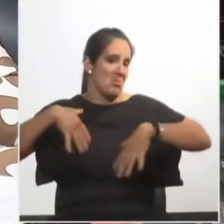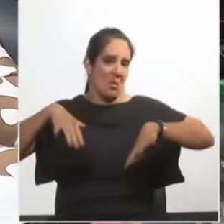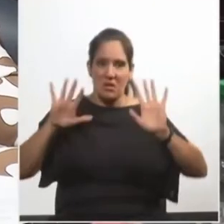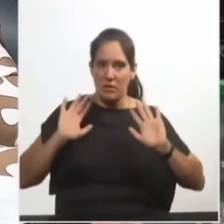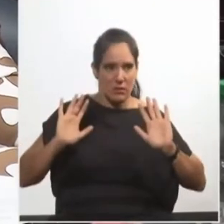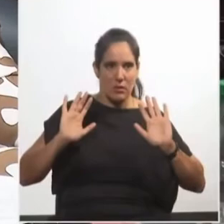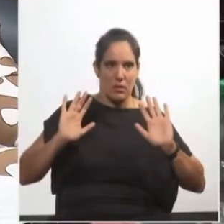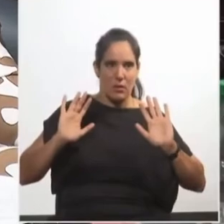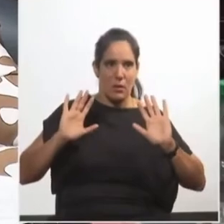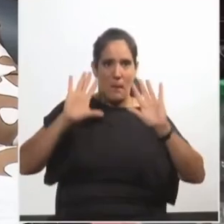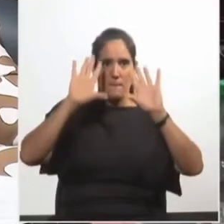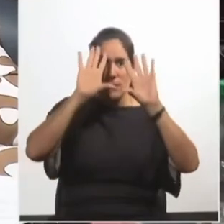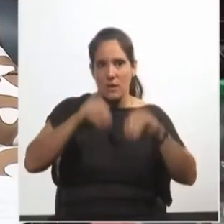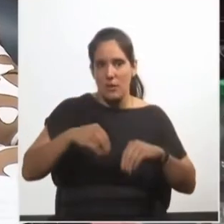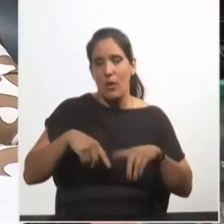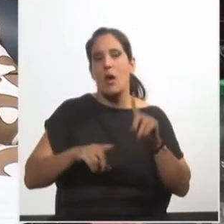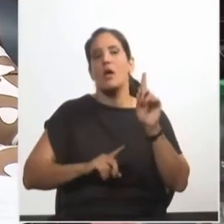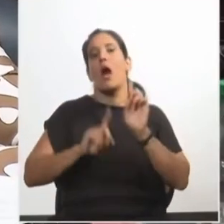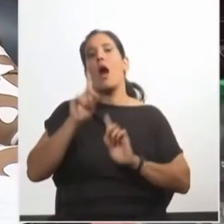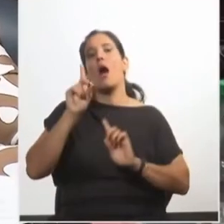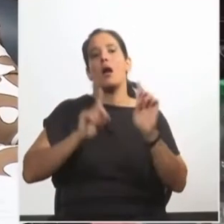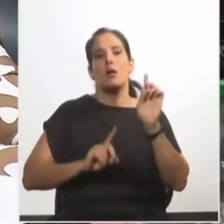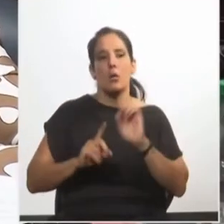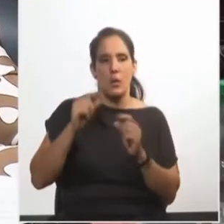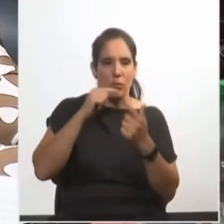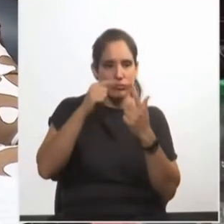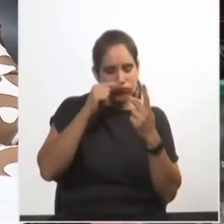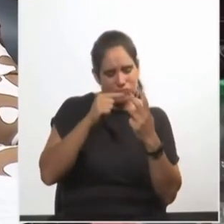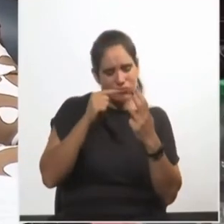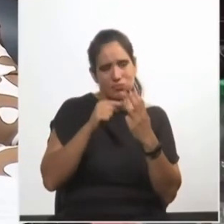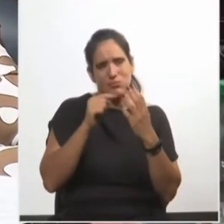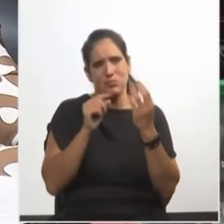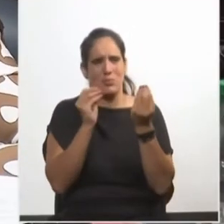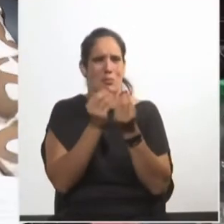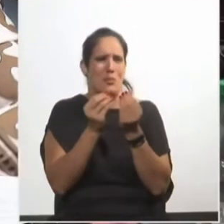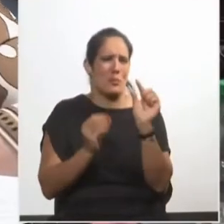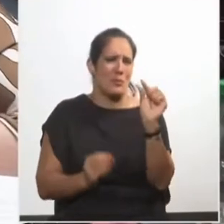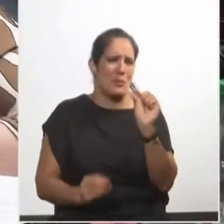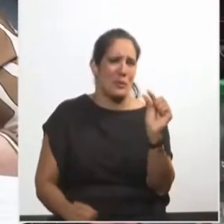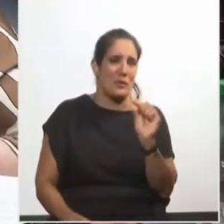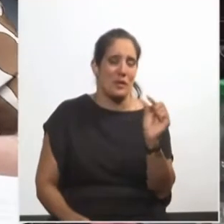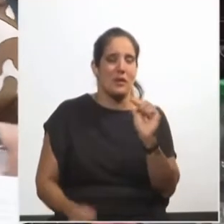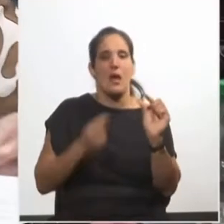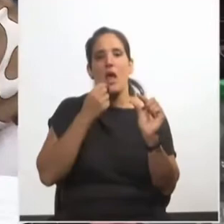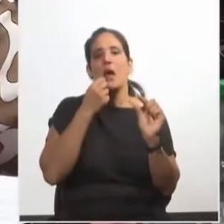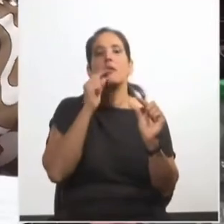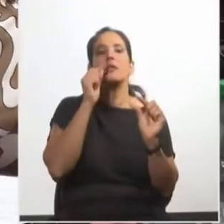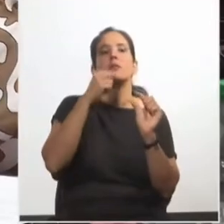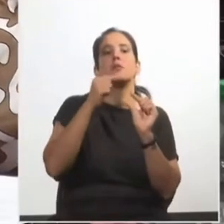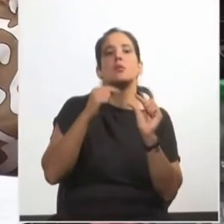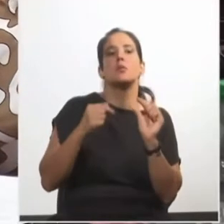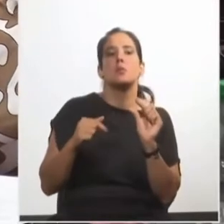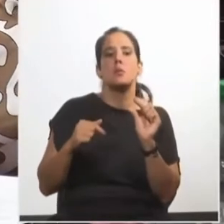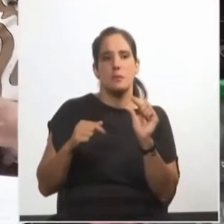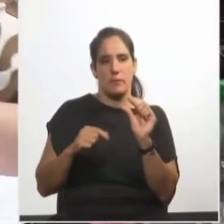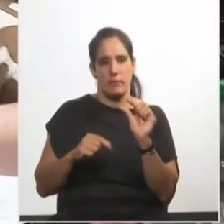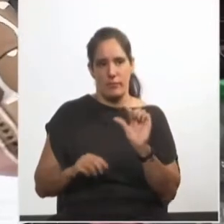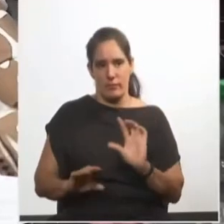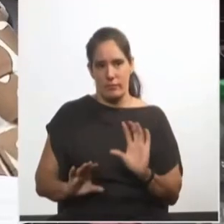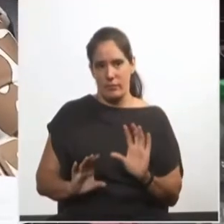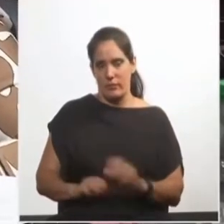para todos, salvo algunas contadas excepciones acotadas y discrecionales de